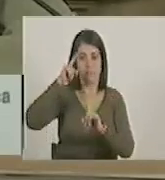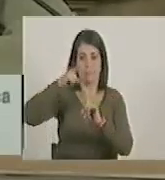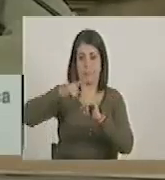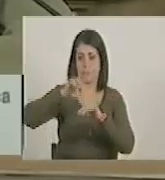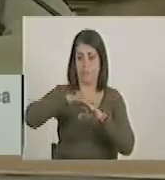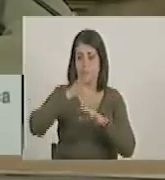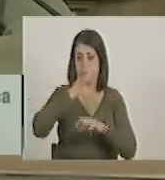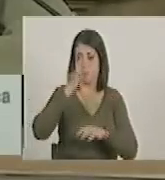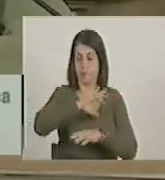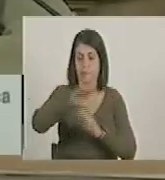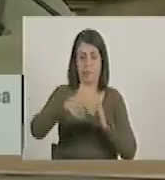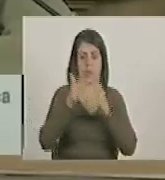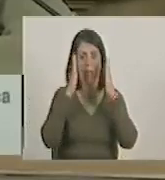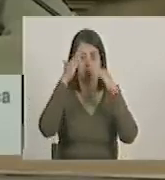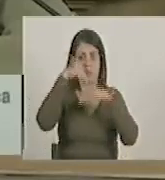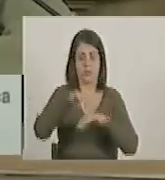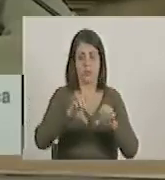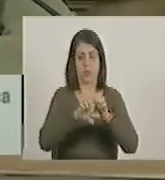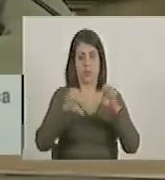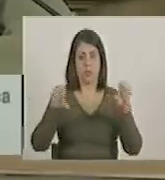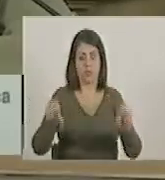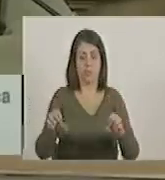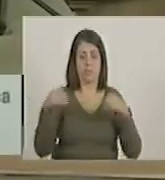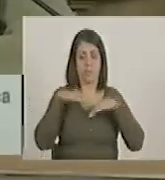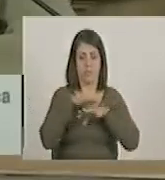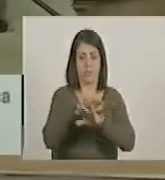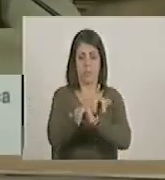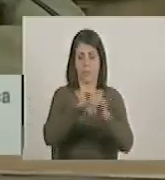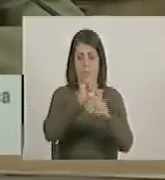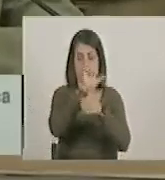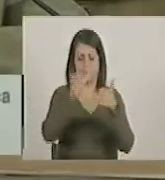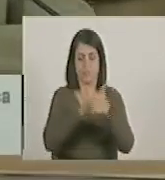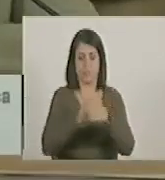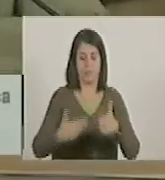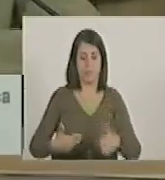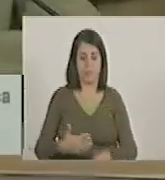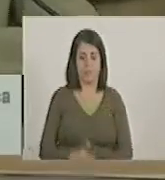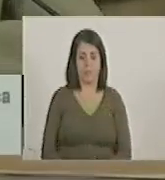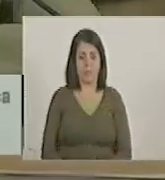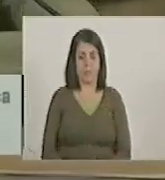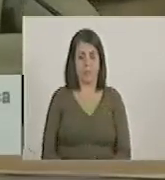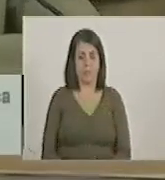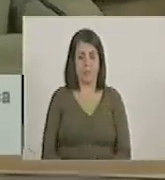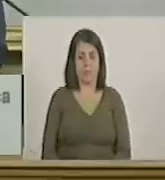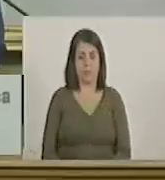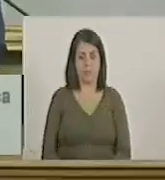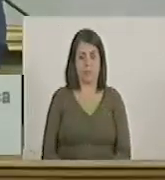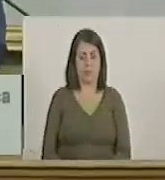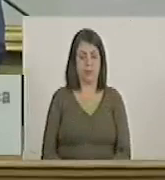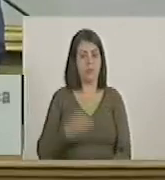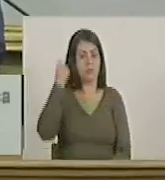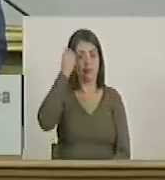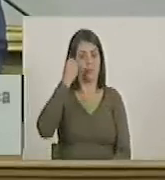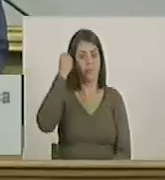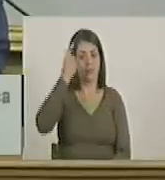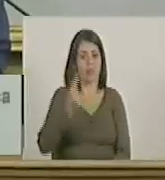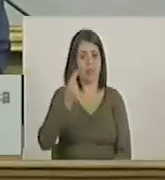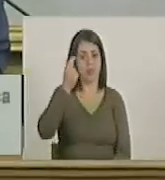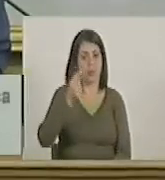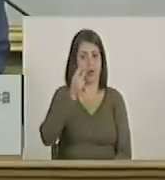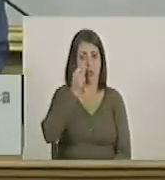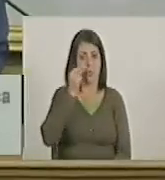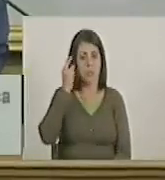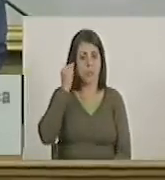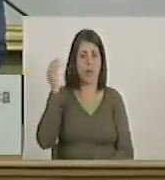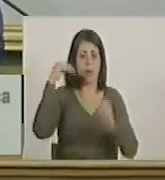finalidad de garantizar la atención educativa integral. Es todo, vicepresidente. En Consideración, los diputados y diputadas